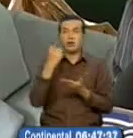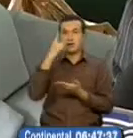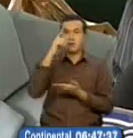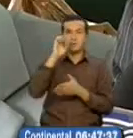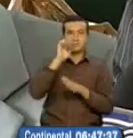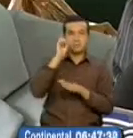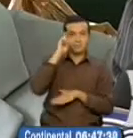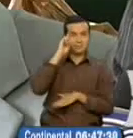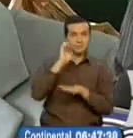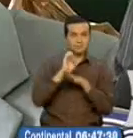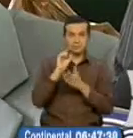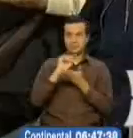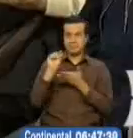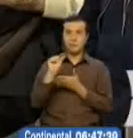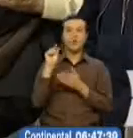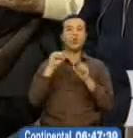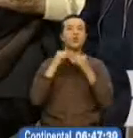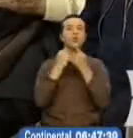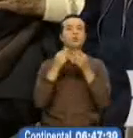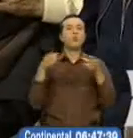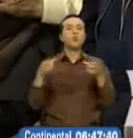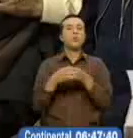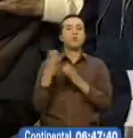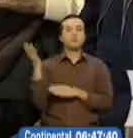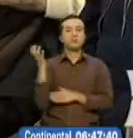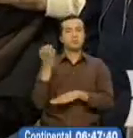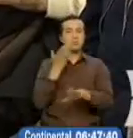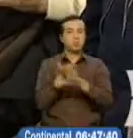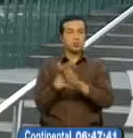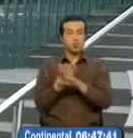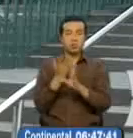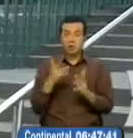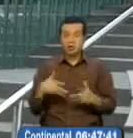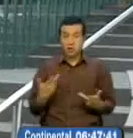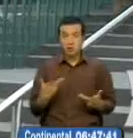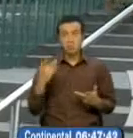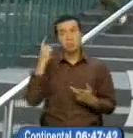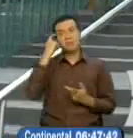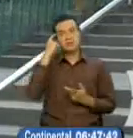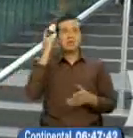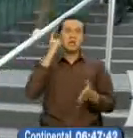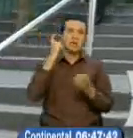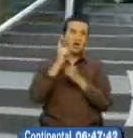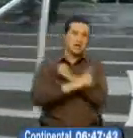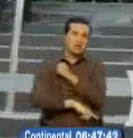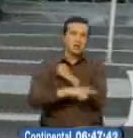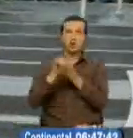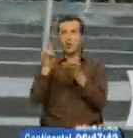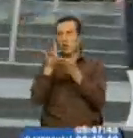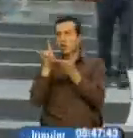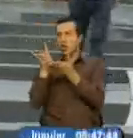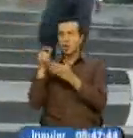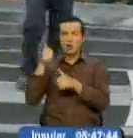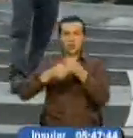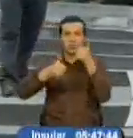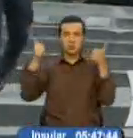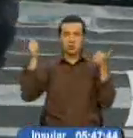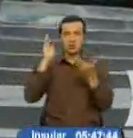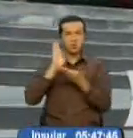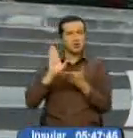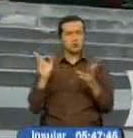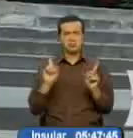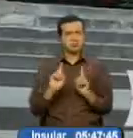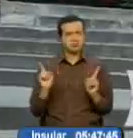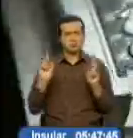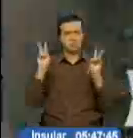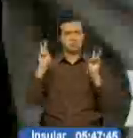diferentes organizaciones de jubilados. Coinciden en plantear que no existe motivo alguno para pensar en sanciones o destituciones a las autoridades del IES por